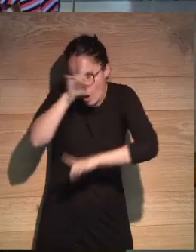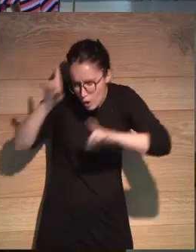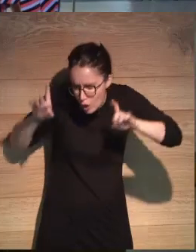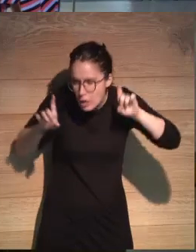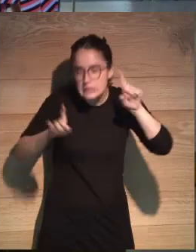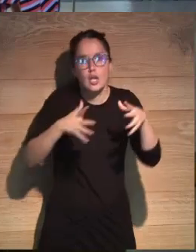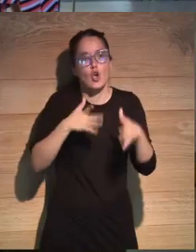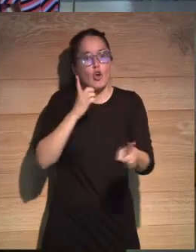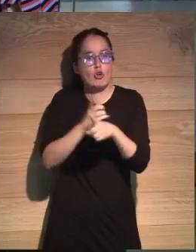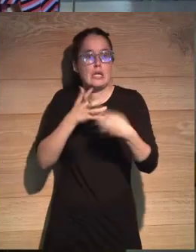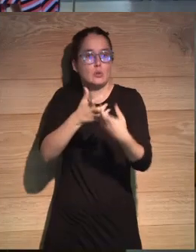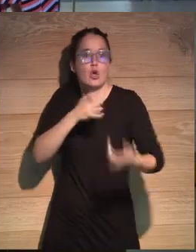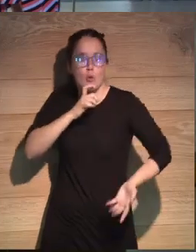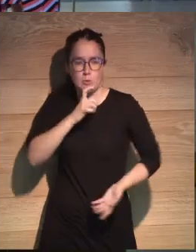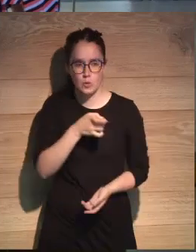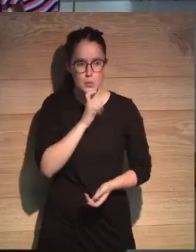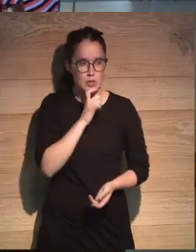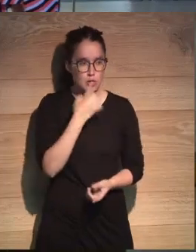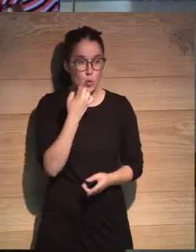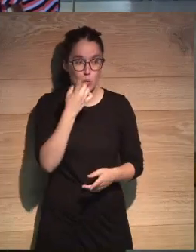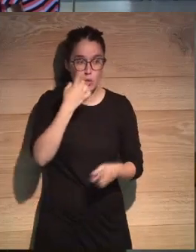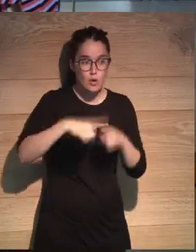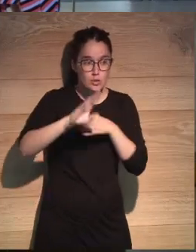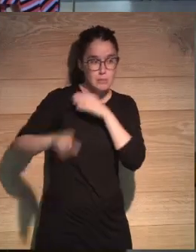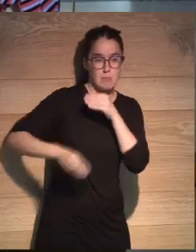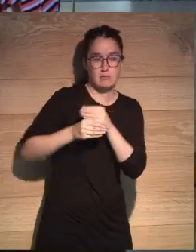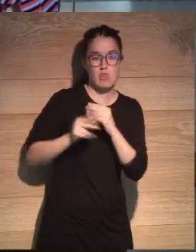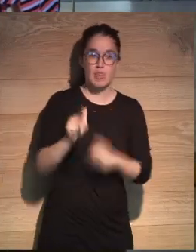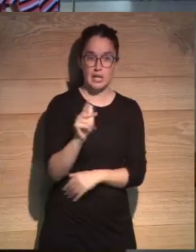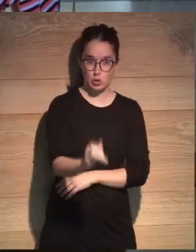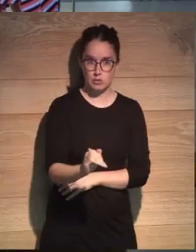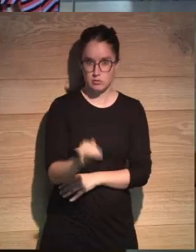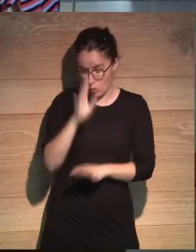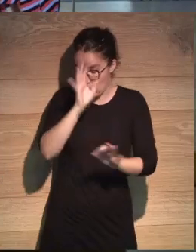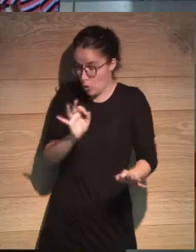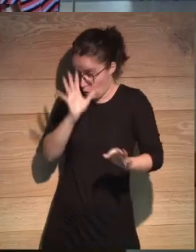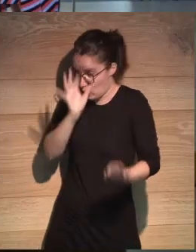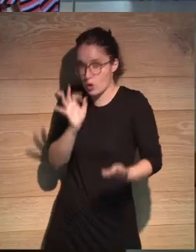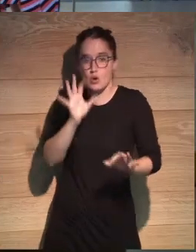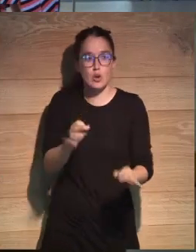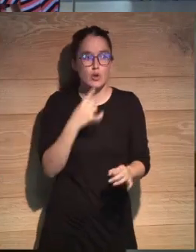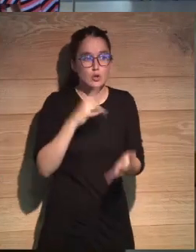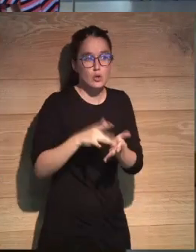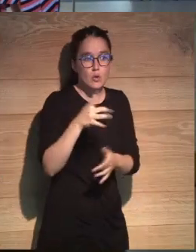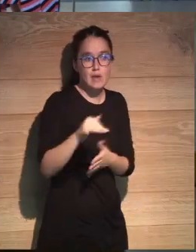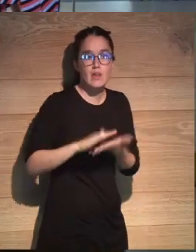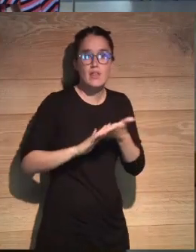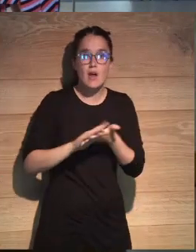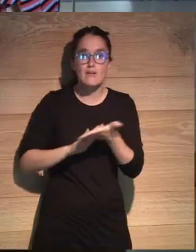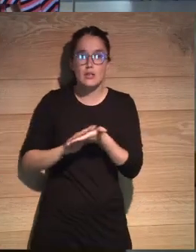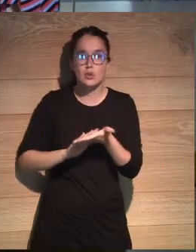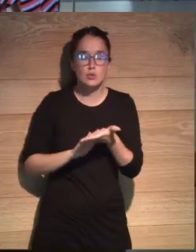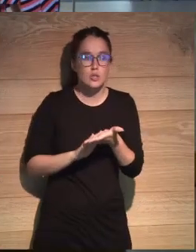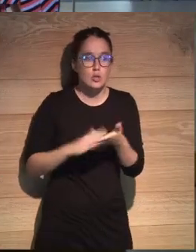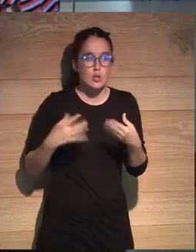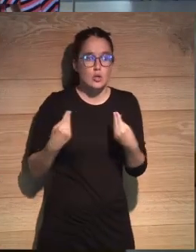muy difícil luchar contra ello. Y yo añadiría una cosa, Iñaco, y tienen derecho. Por supuesto, yo, sí. Una vez que hablando